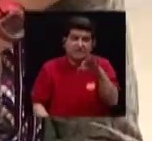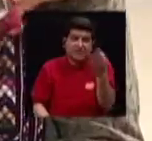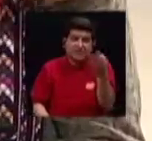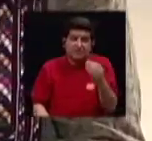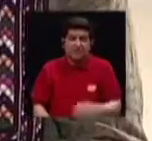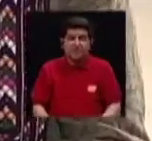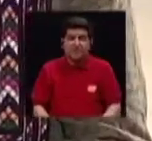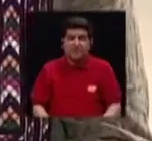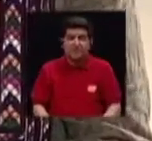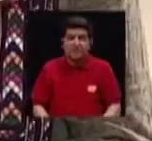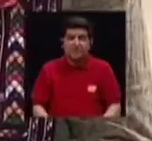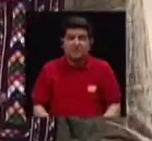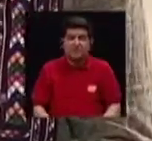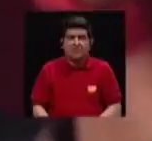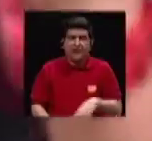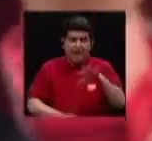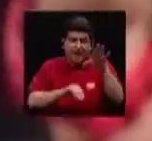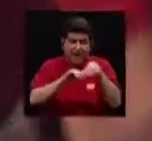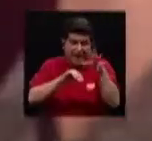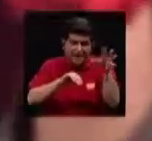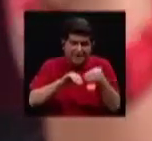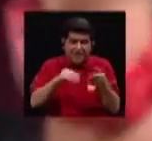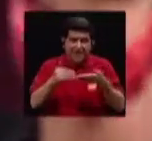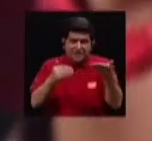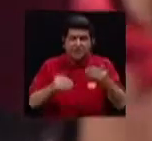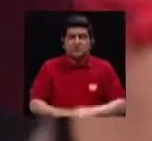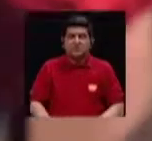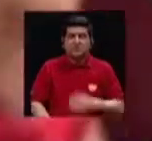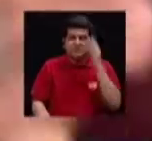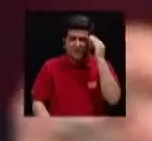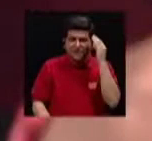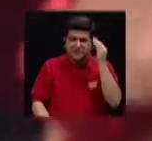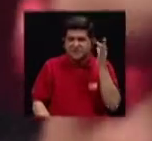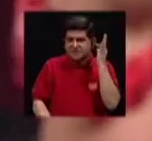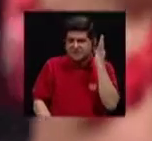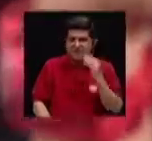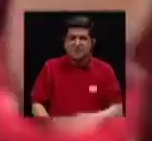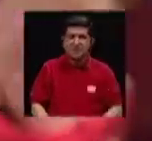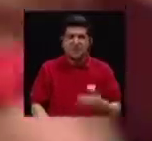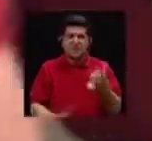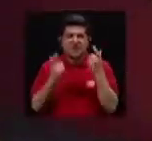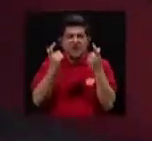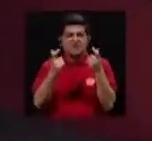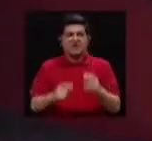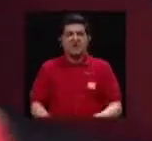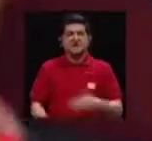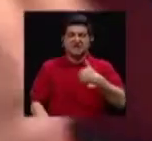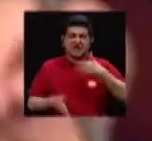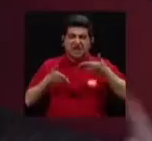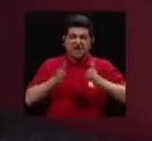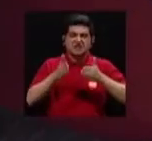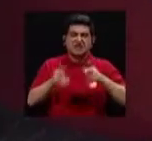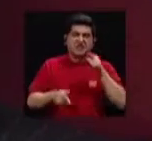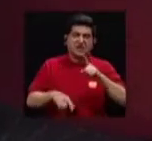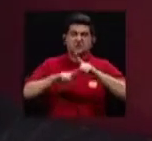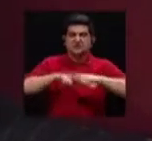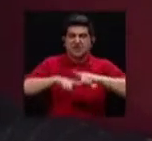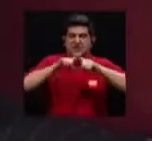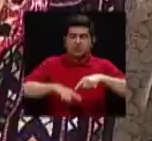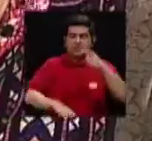alimentar ese anecdotario de la mujer que se enriquece, sí, que tiene hijos para tener, vivir de eso,